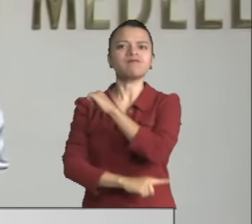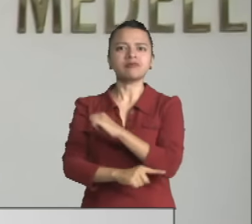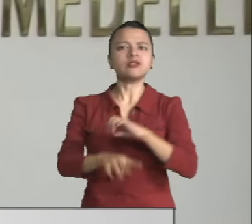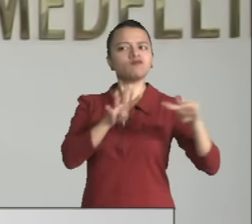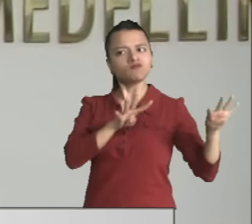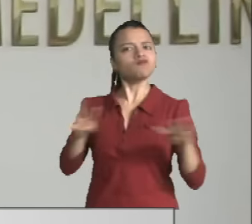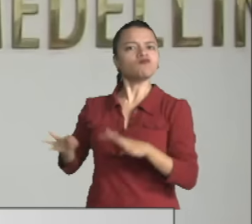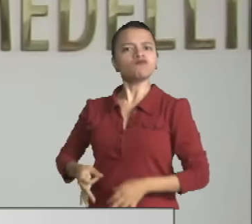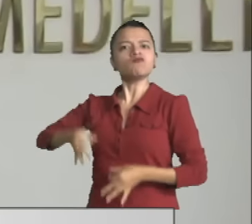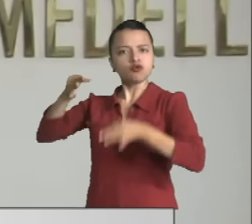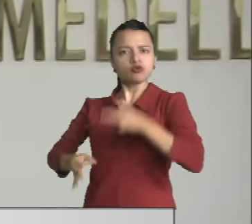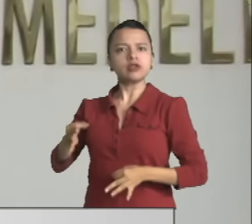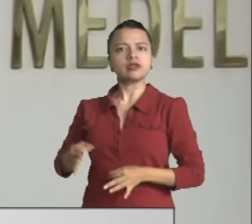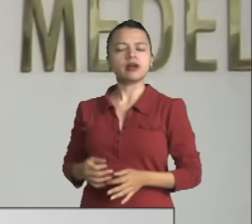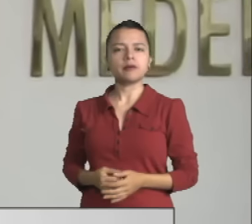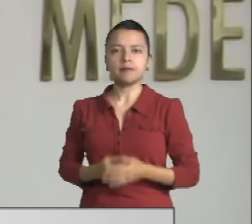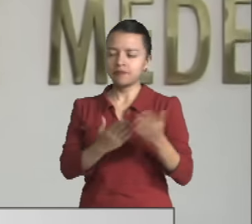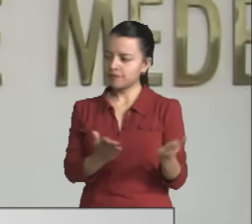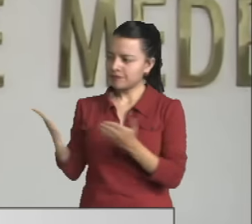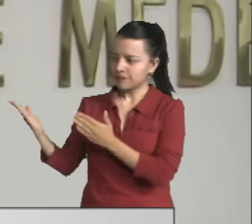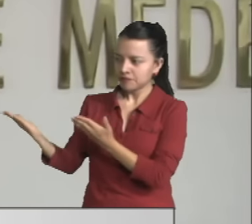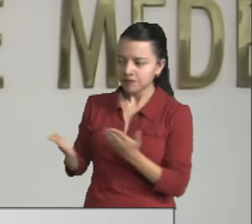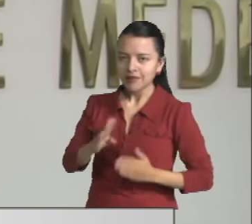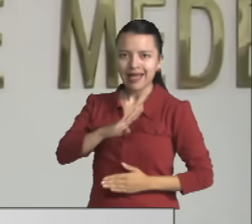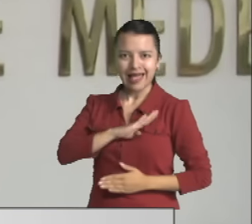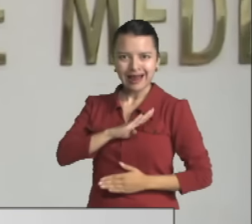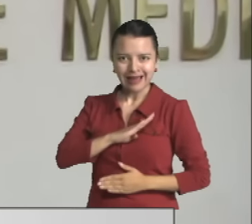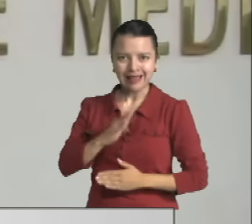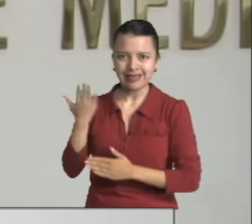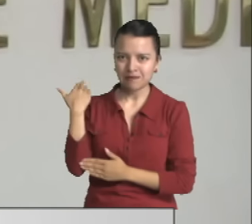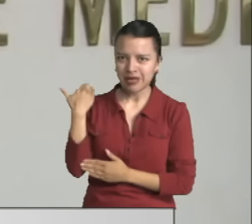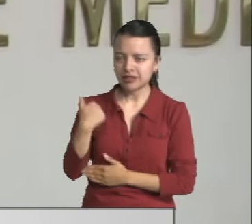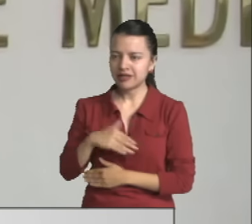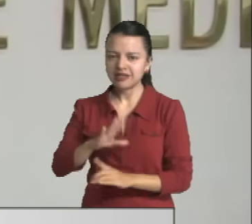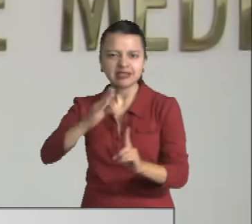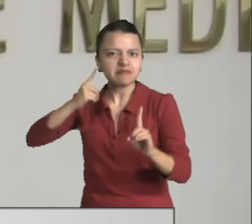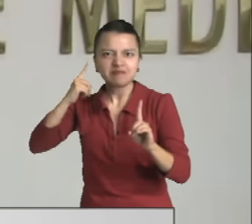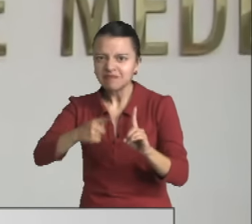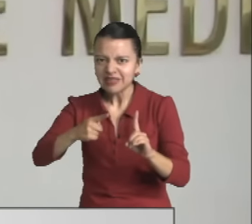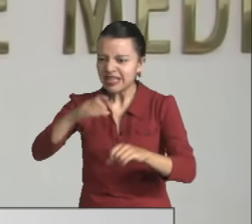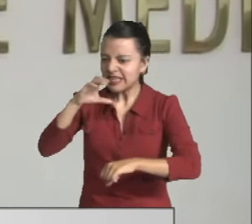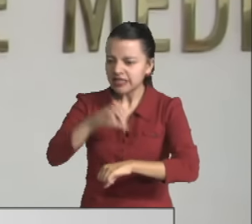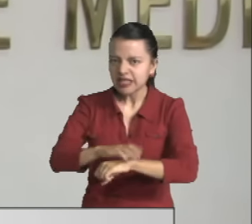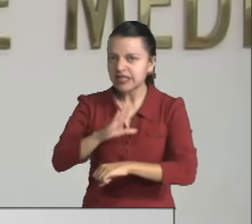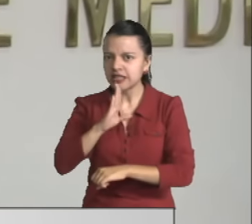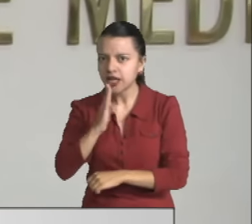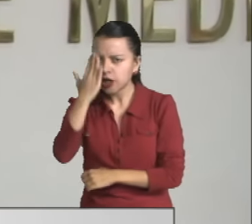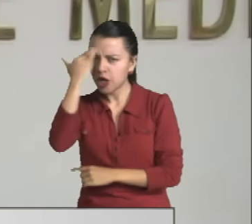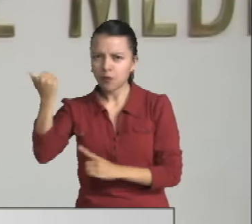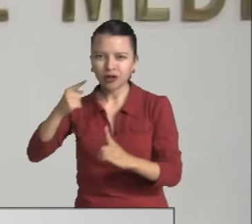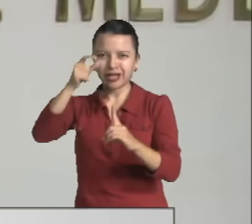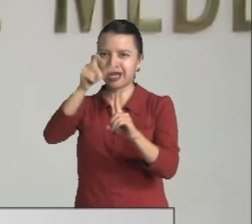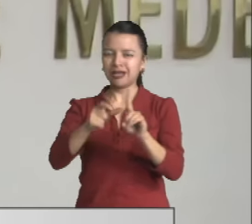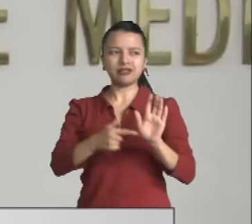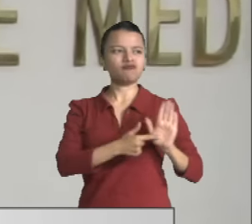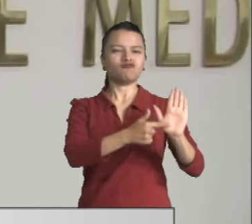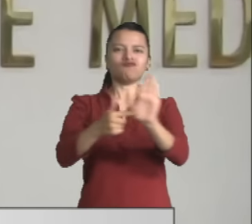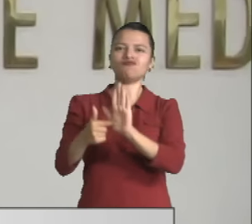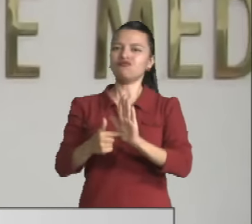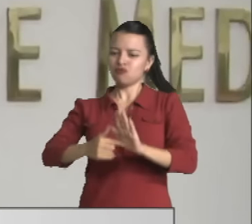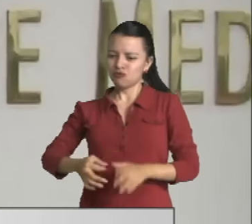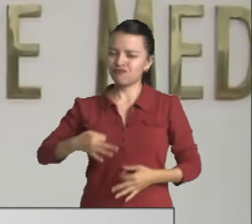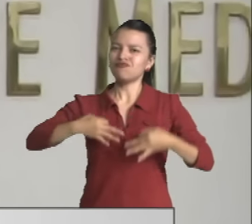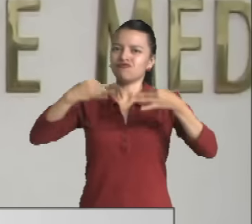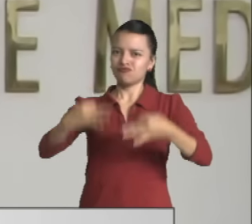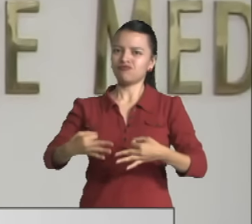Bienvenido a Noticentro 1 CM y al alcalde. ¿Quién es el capturado en su momento? ¿Cuál es la condena y por qué se convierte en un caso ejemplar para la ciudad